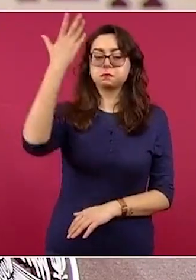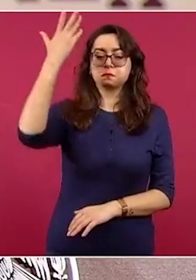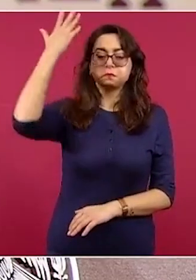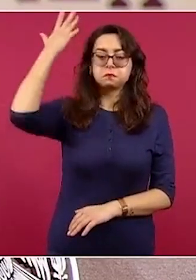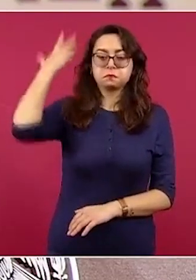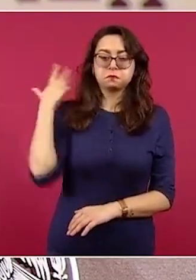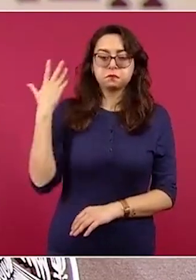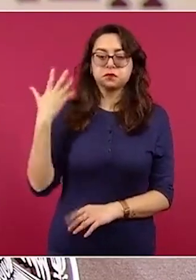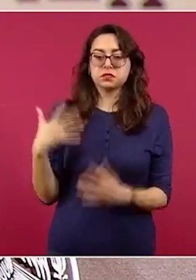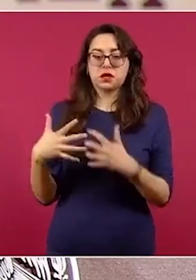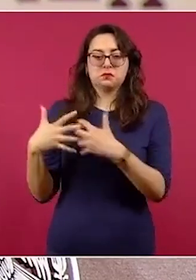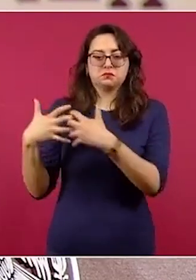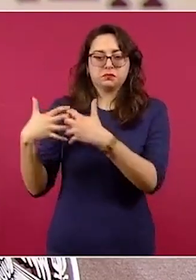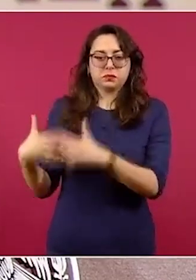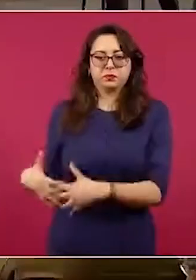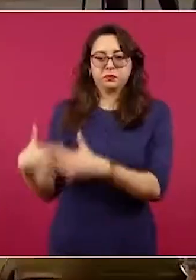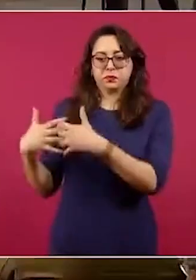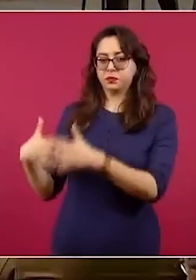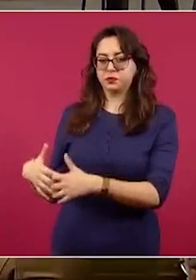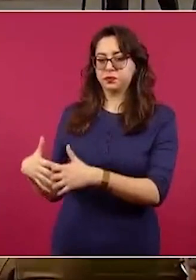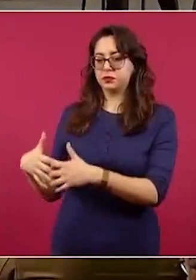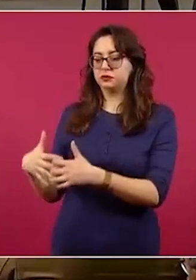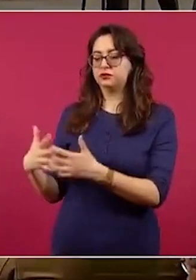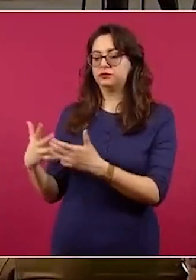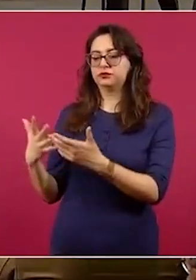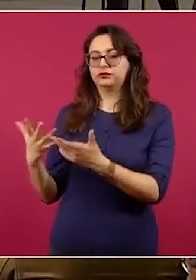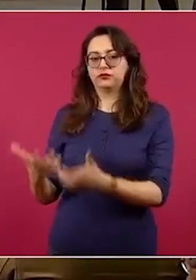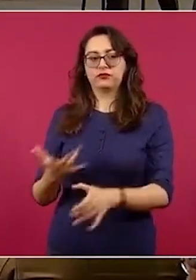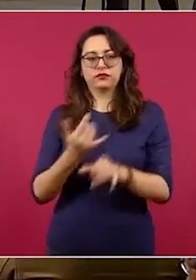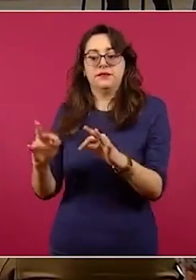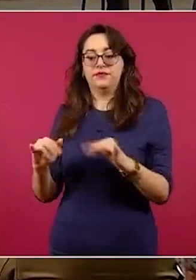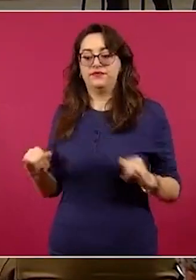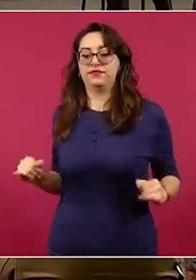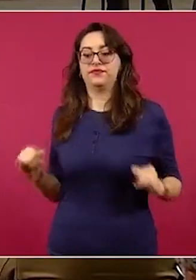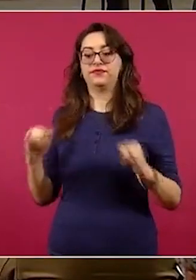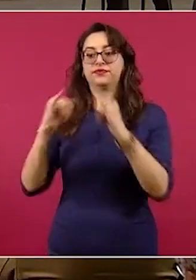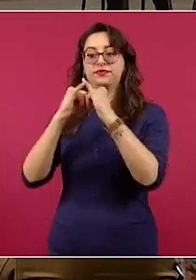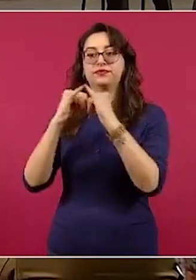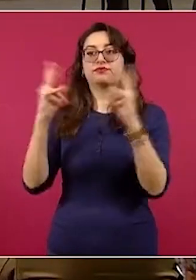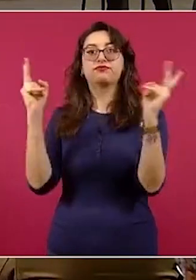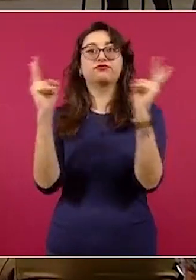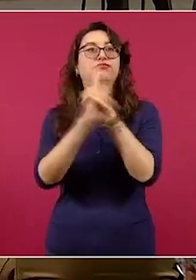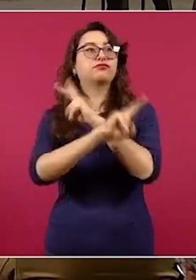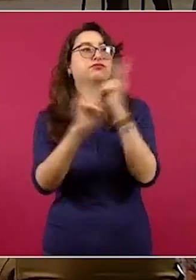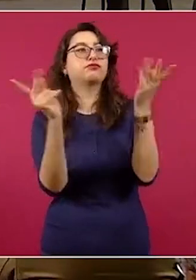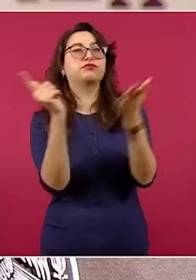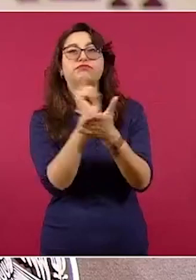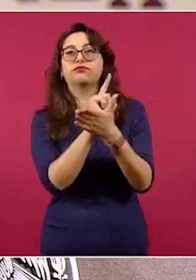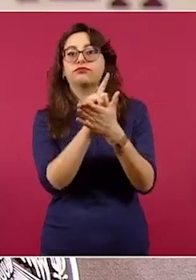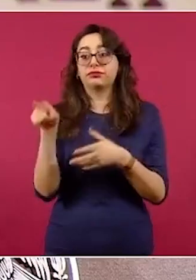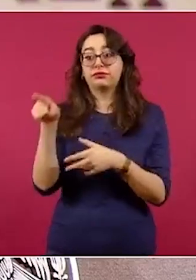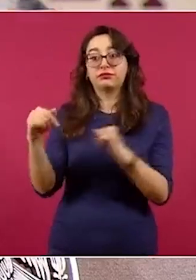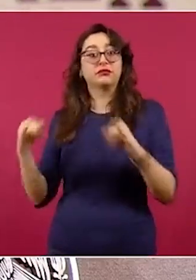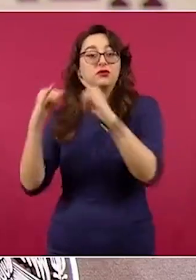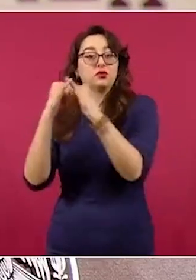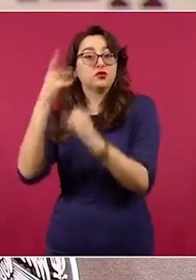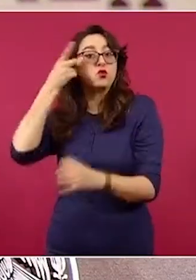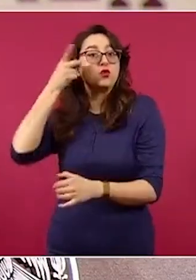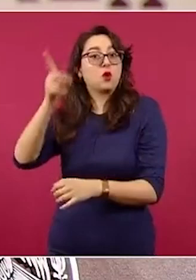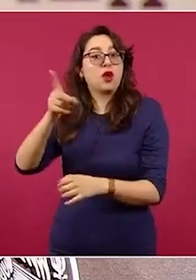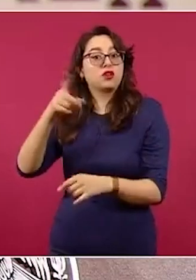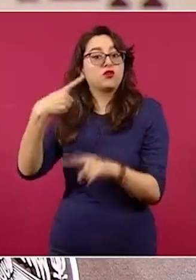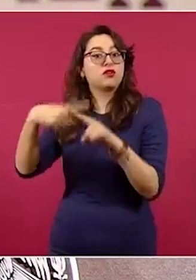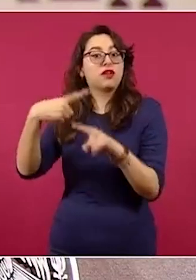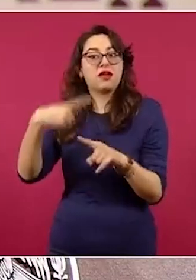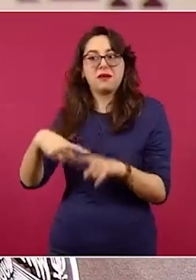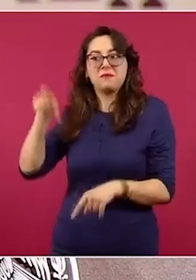estado desvirtuando la información científica con grandes sumas de dinero para disfrazar el problema del tabaco y atribuir